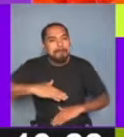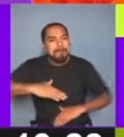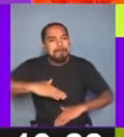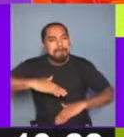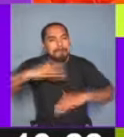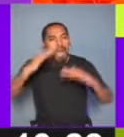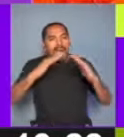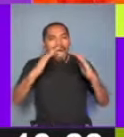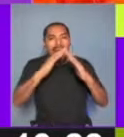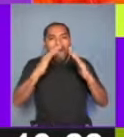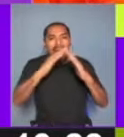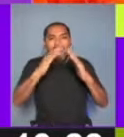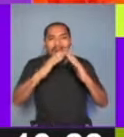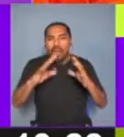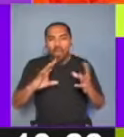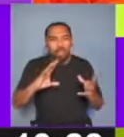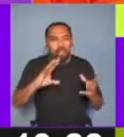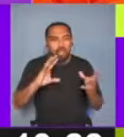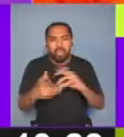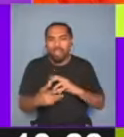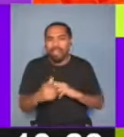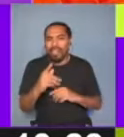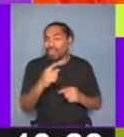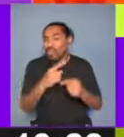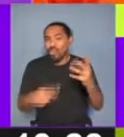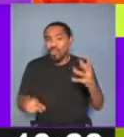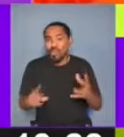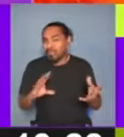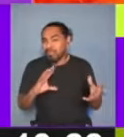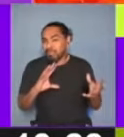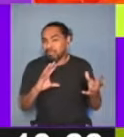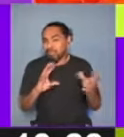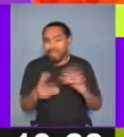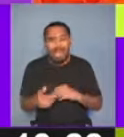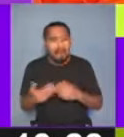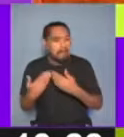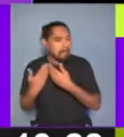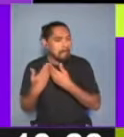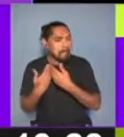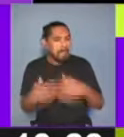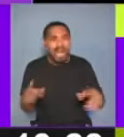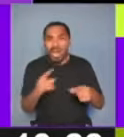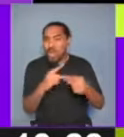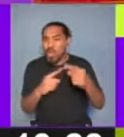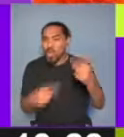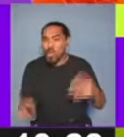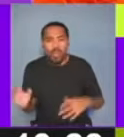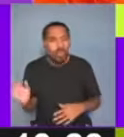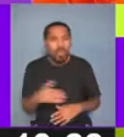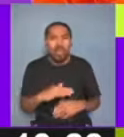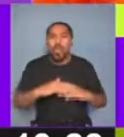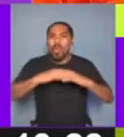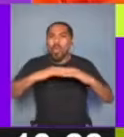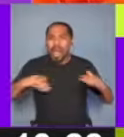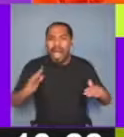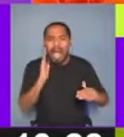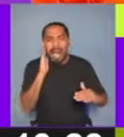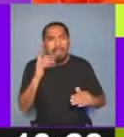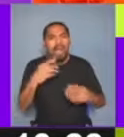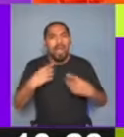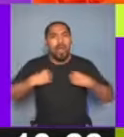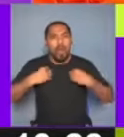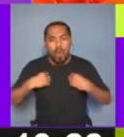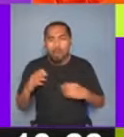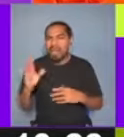ha ha sufrido la pérdida de del total de su de su material de su equipo de su ropa de cama y todo lo que tenga que ver con la